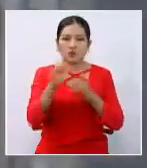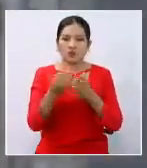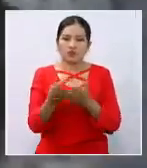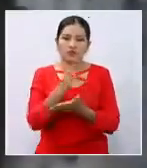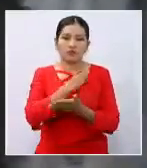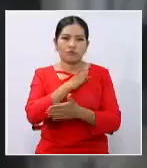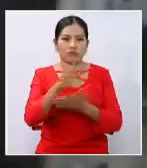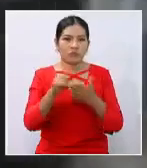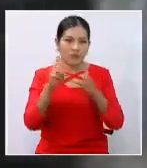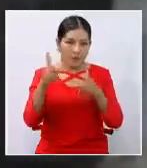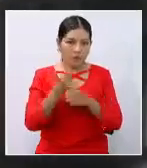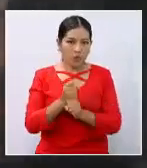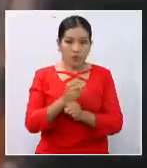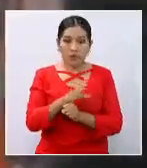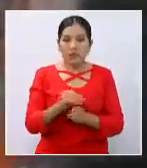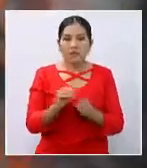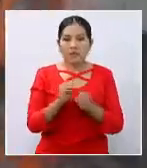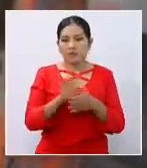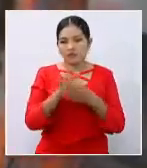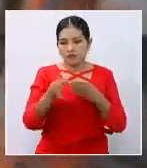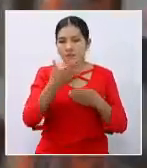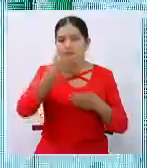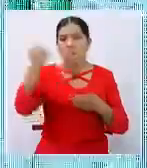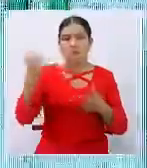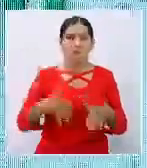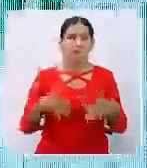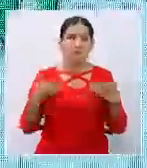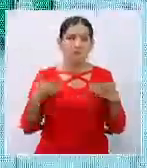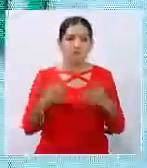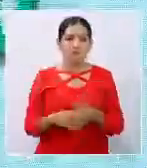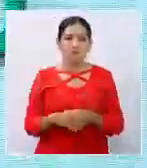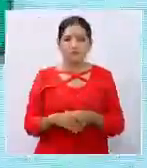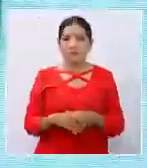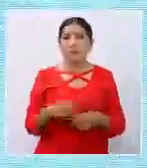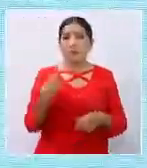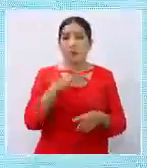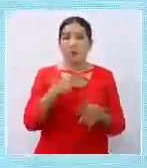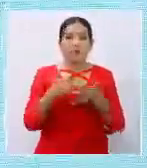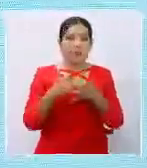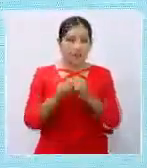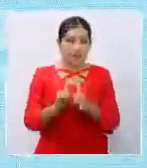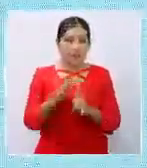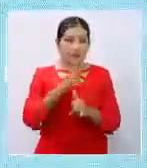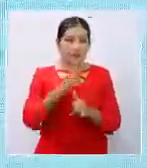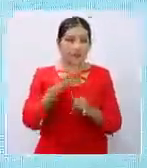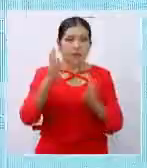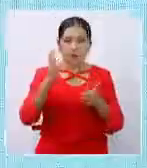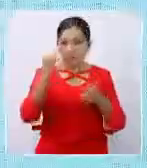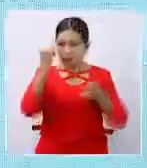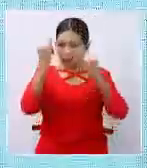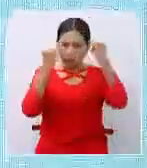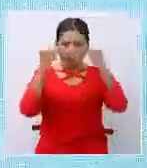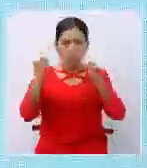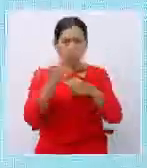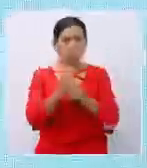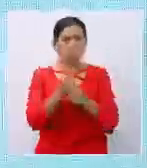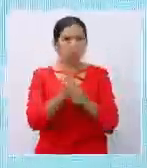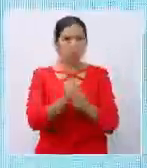productores y con ello su calidad de vida tenemos que seguir hablando de iniciativas productivas cutículas